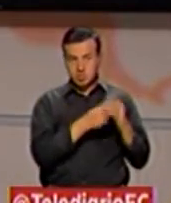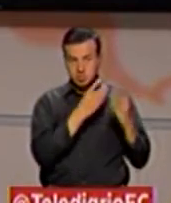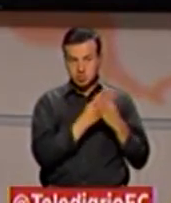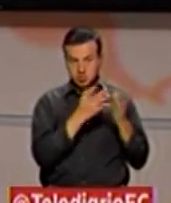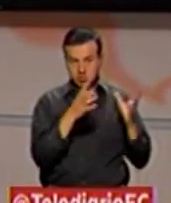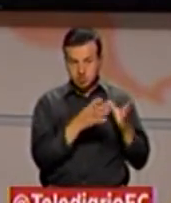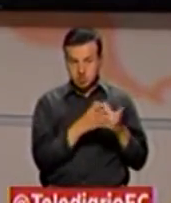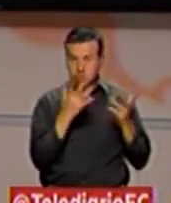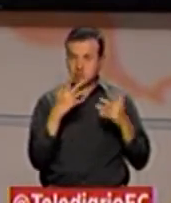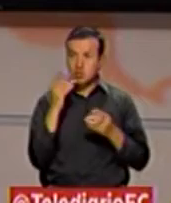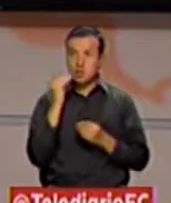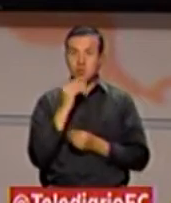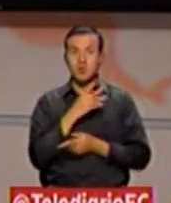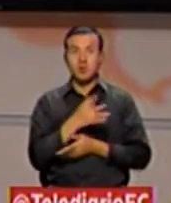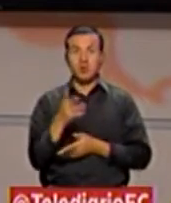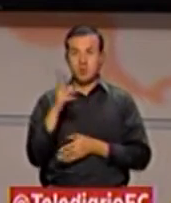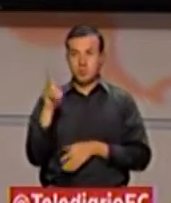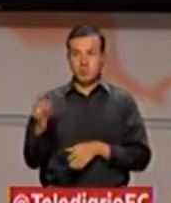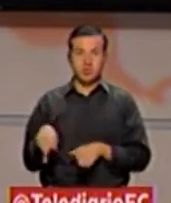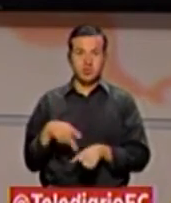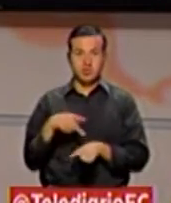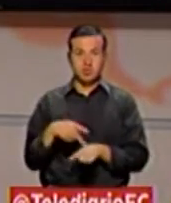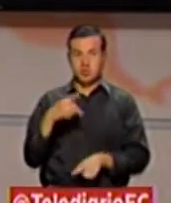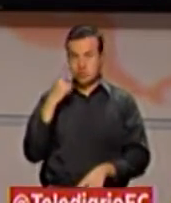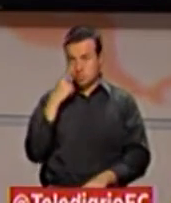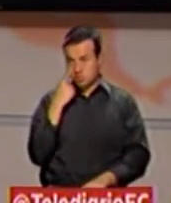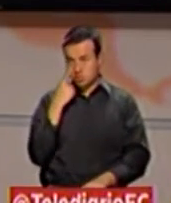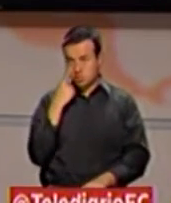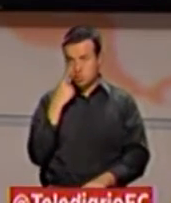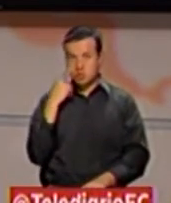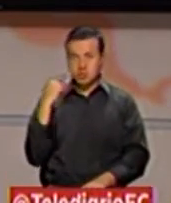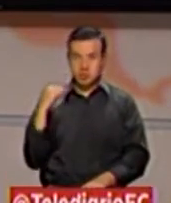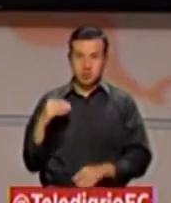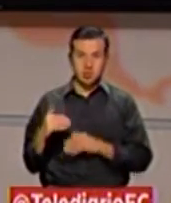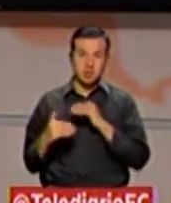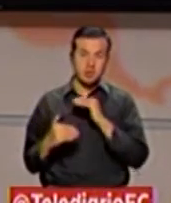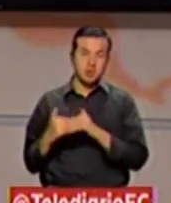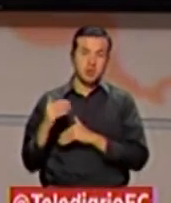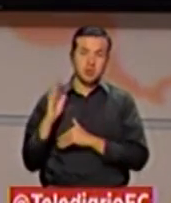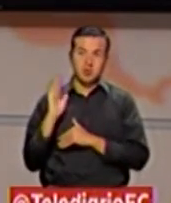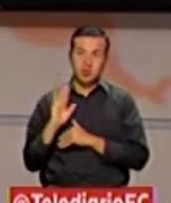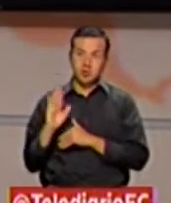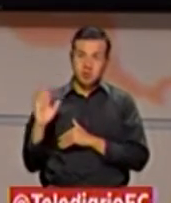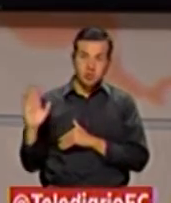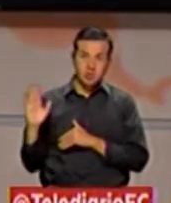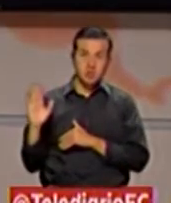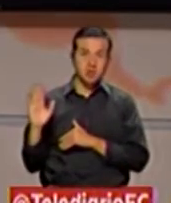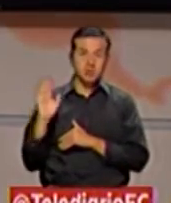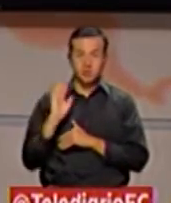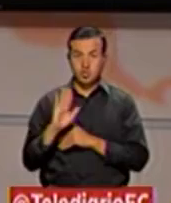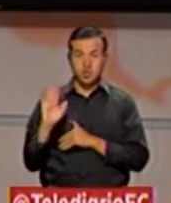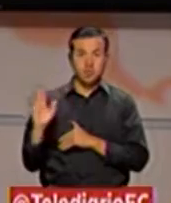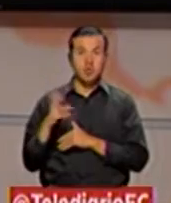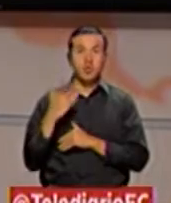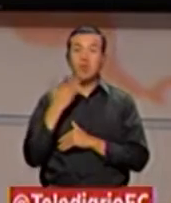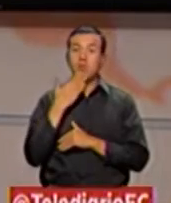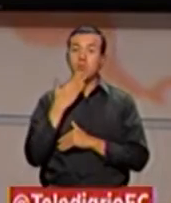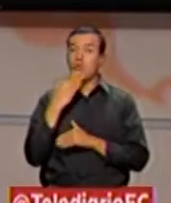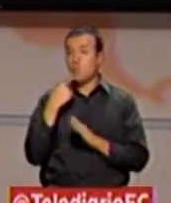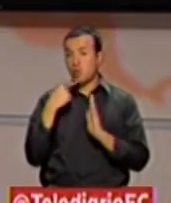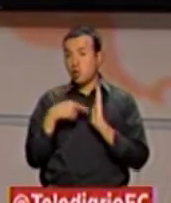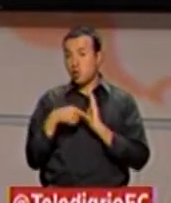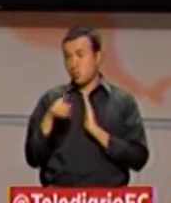los informes periciales que se practicaron en el mismo proceso, que arribaron y concluyeron, por